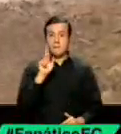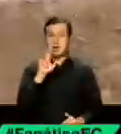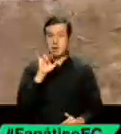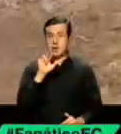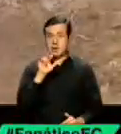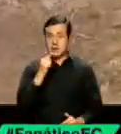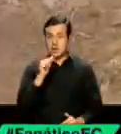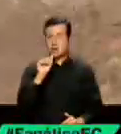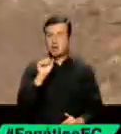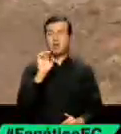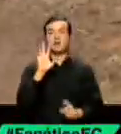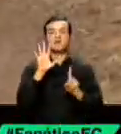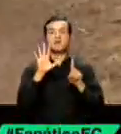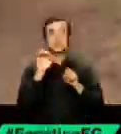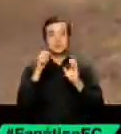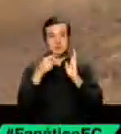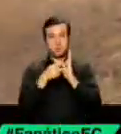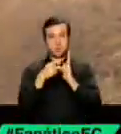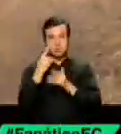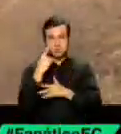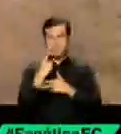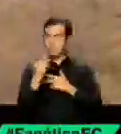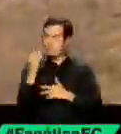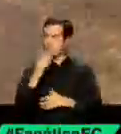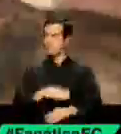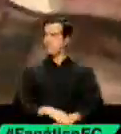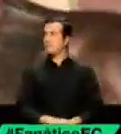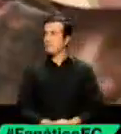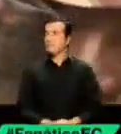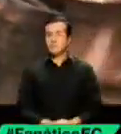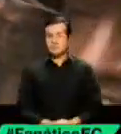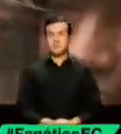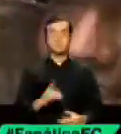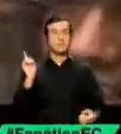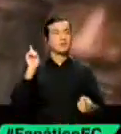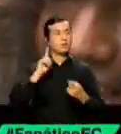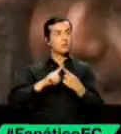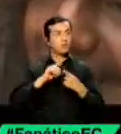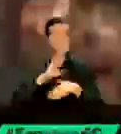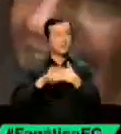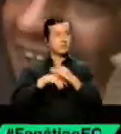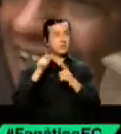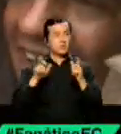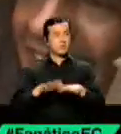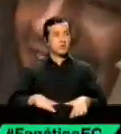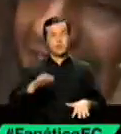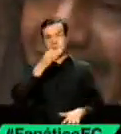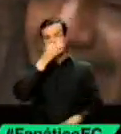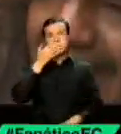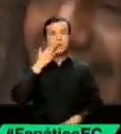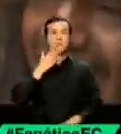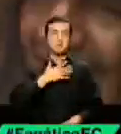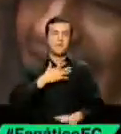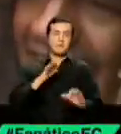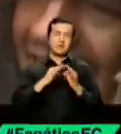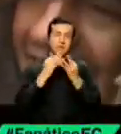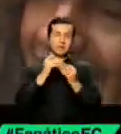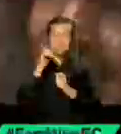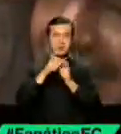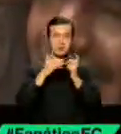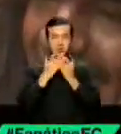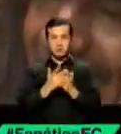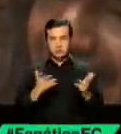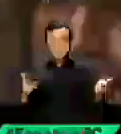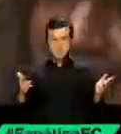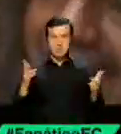total de 60 puntos. Escuchamos. Creo que este campeonato se lo dedico a toda la Amazonía, a mi familia, a mi gente,